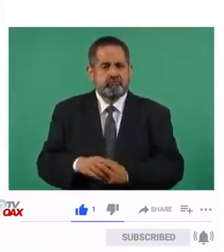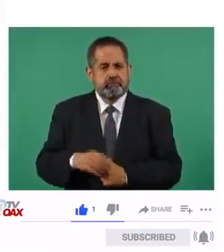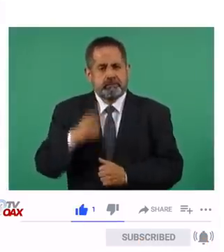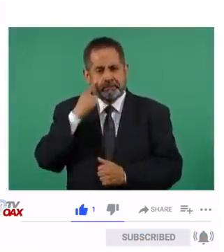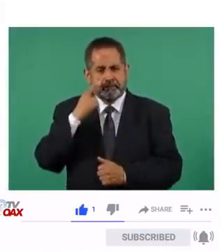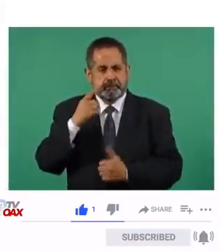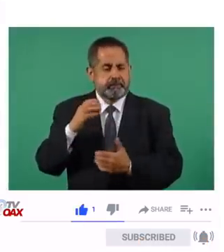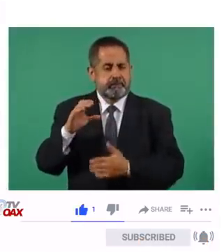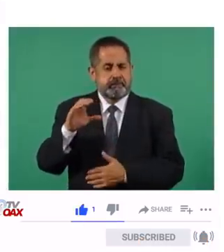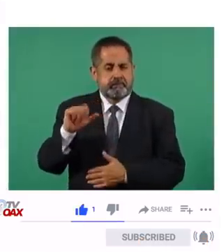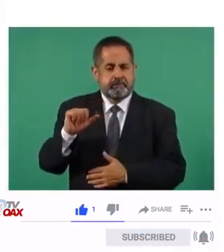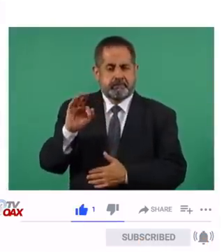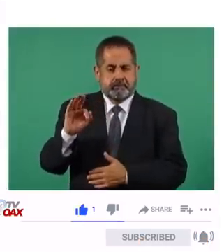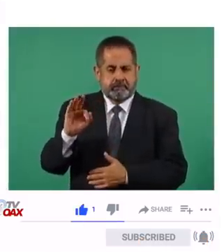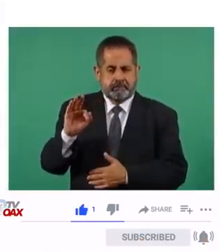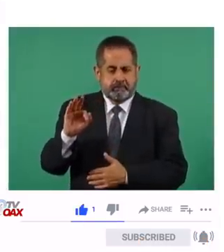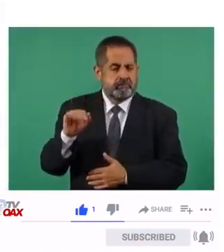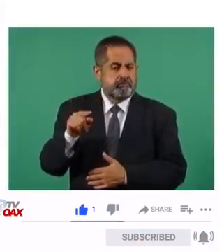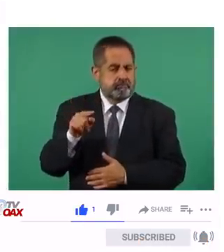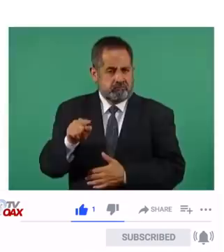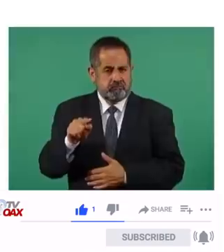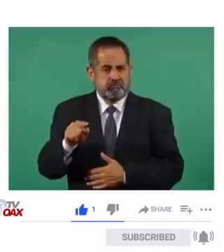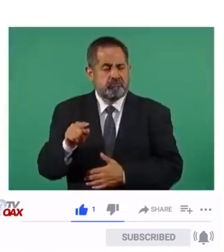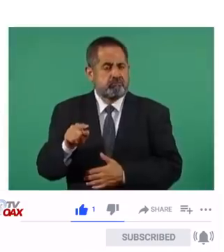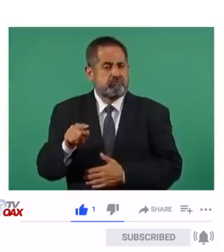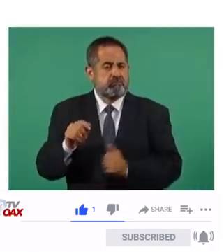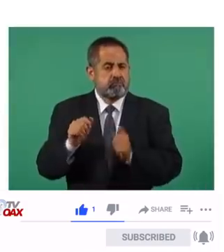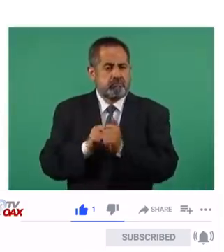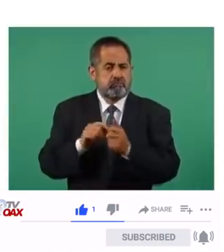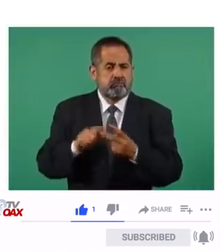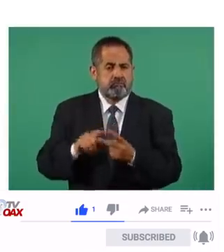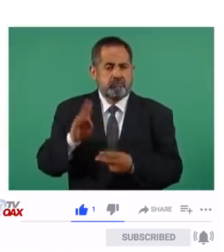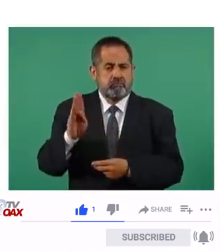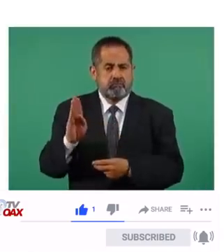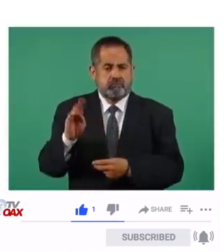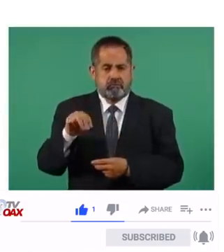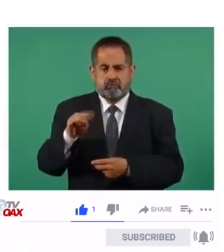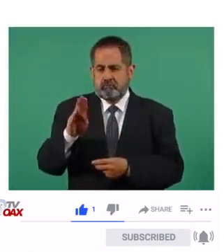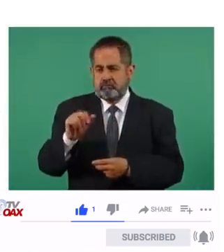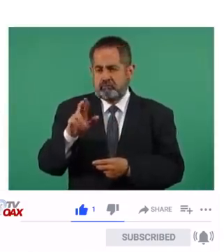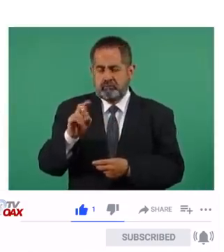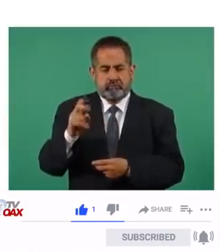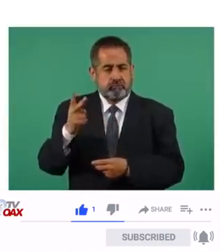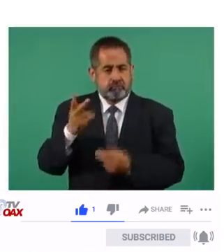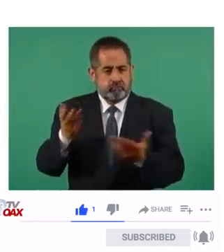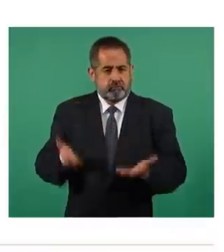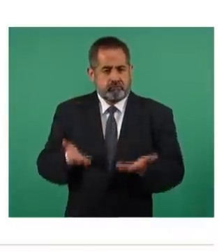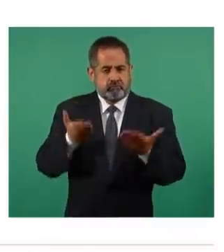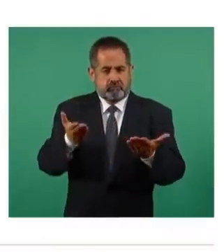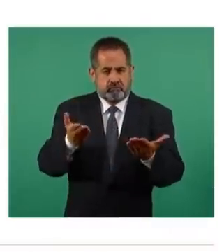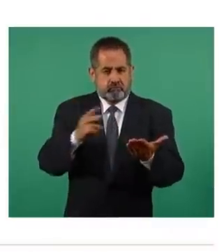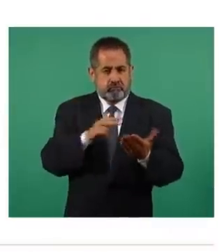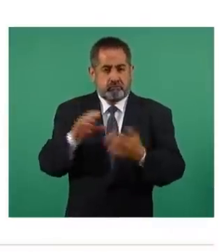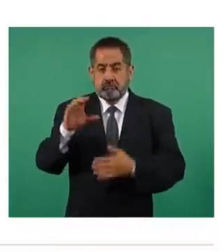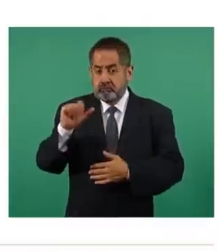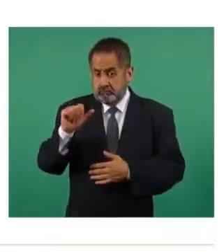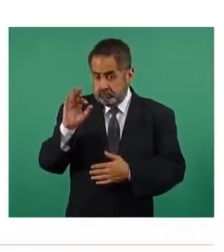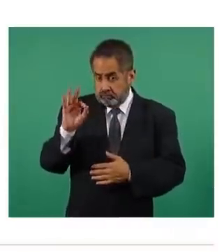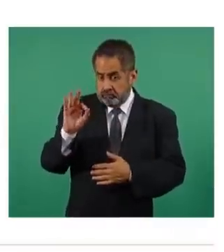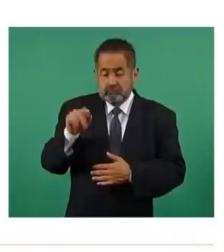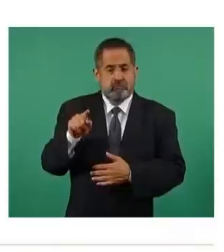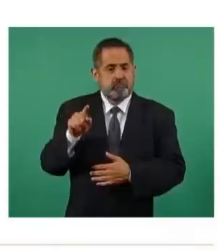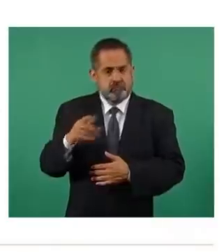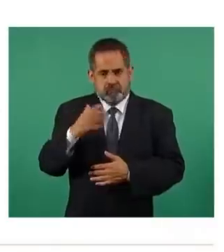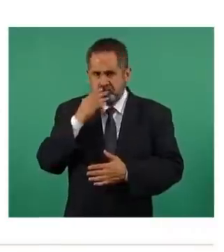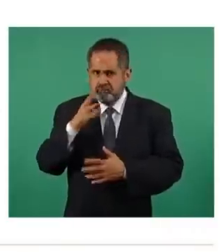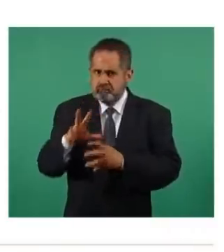junto con el consorcio Bombardier Alstom, presentaron estas dos propuestas. Puedo decir que CAF es una muy